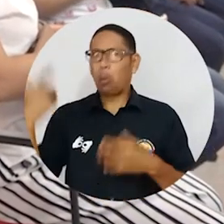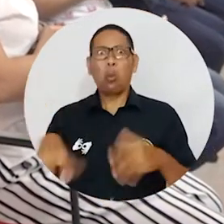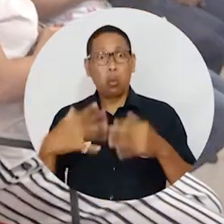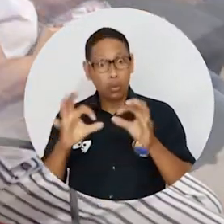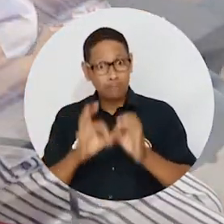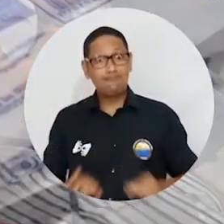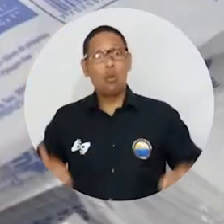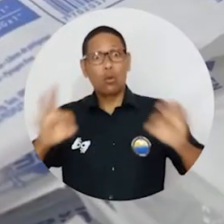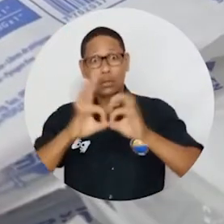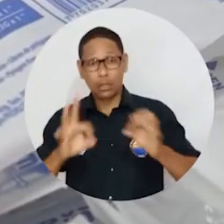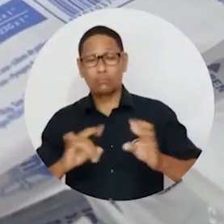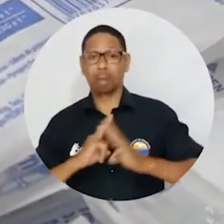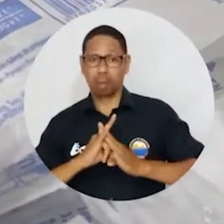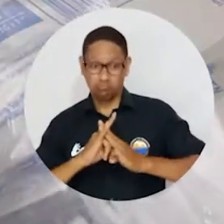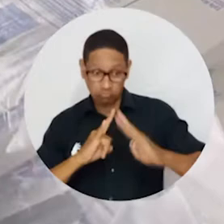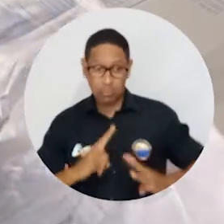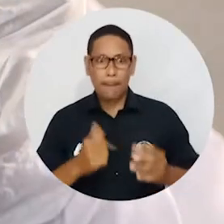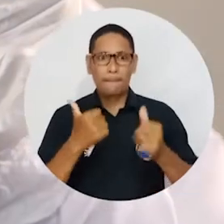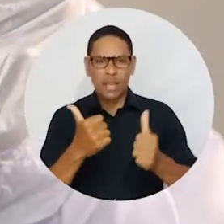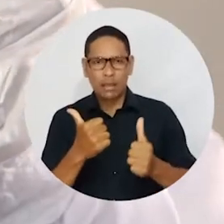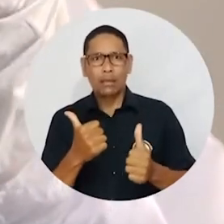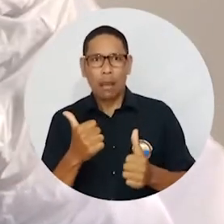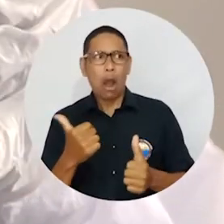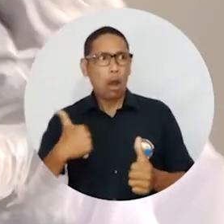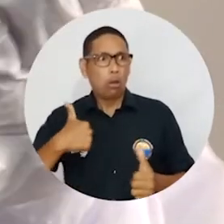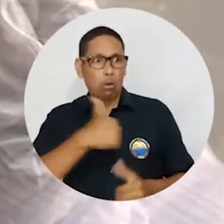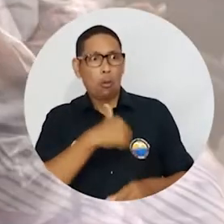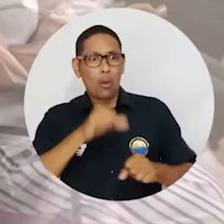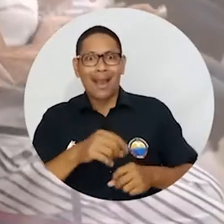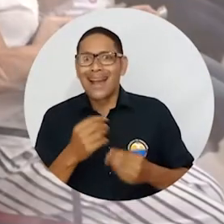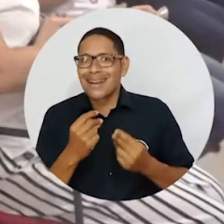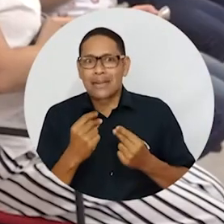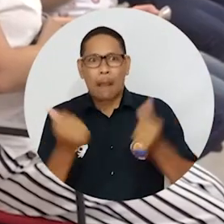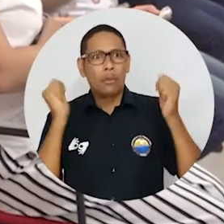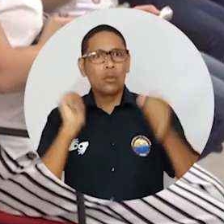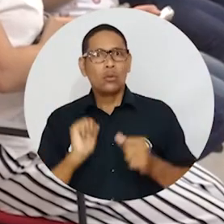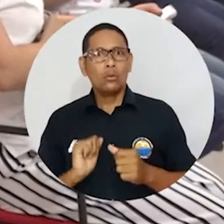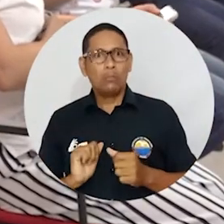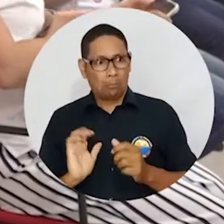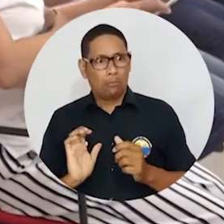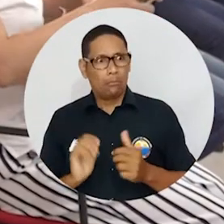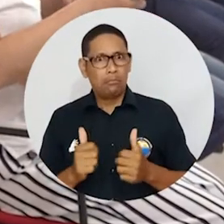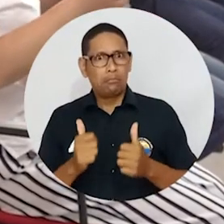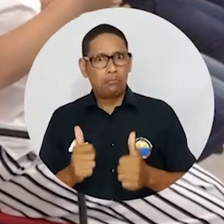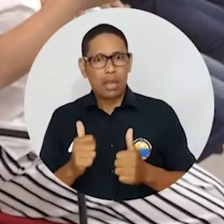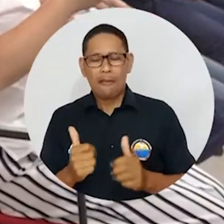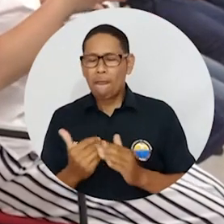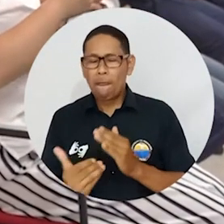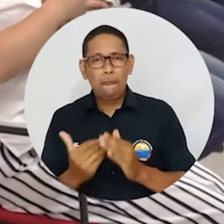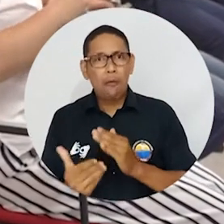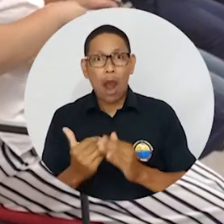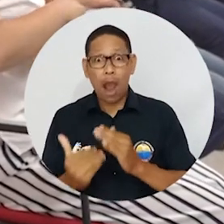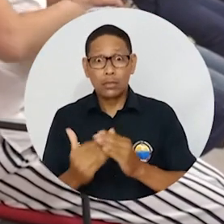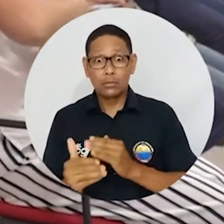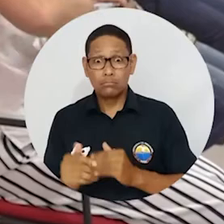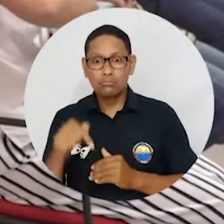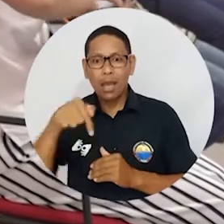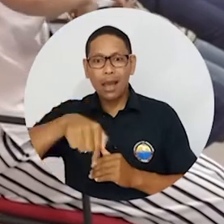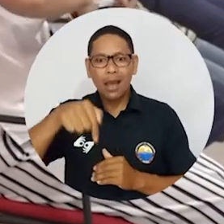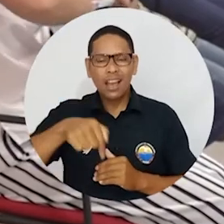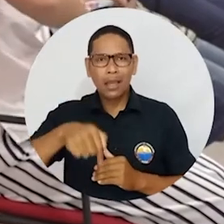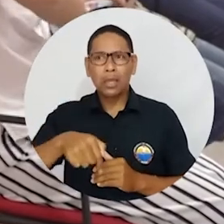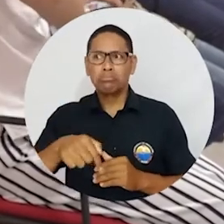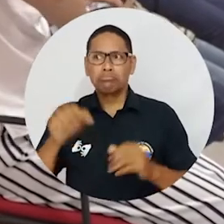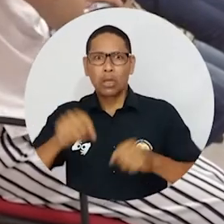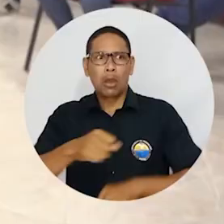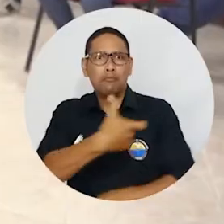de la universidad de permitirnos acceder de manera rápida y de manera fácil, digamos, aquí a la